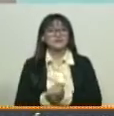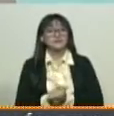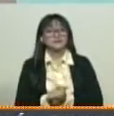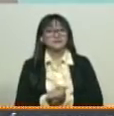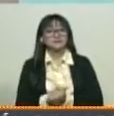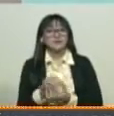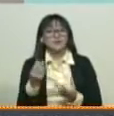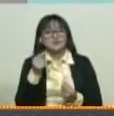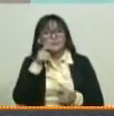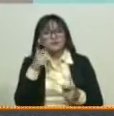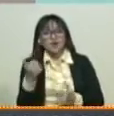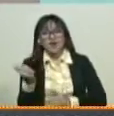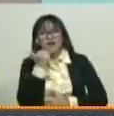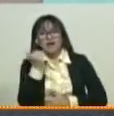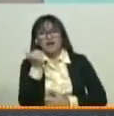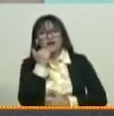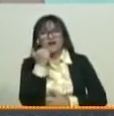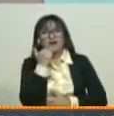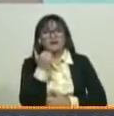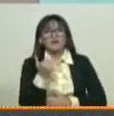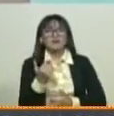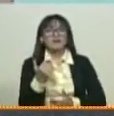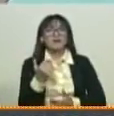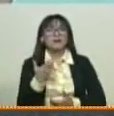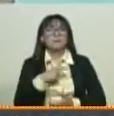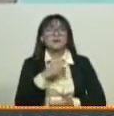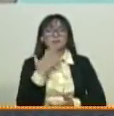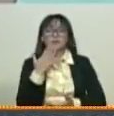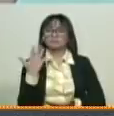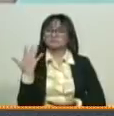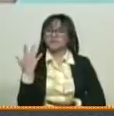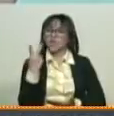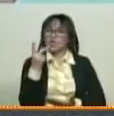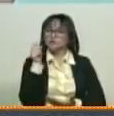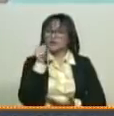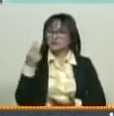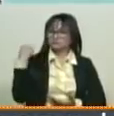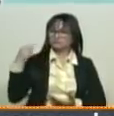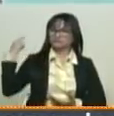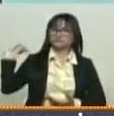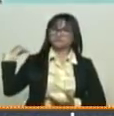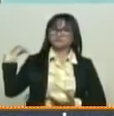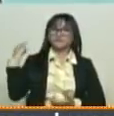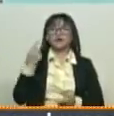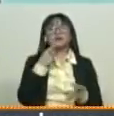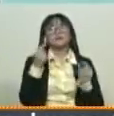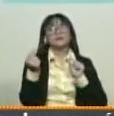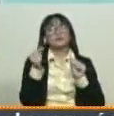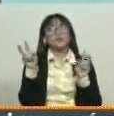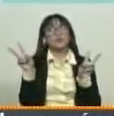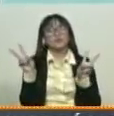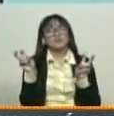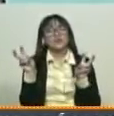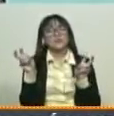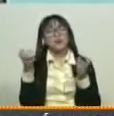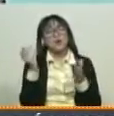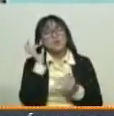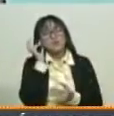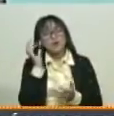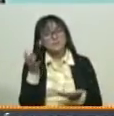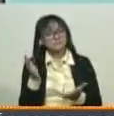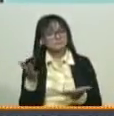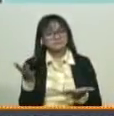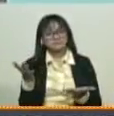gente de España se queja de que, por ejemplo, hace dos sábados estaban discutiendo un asunto, aparentemente hay una señora que creo que